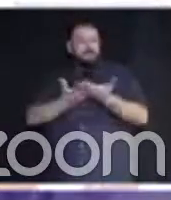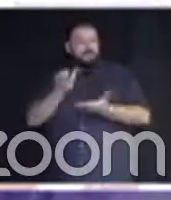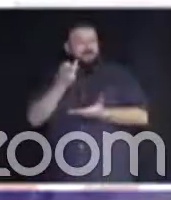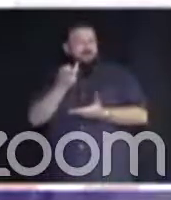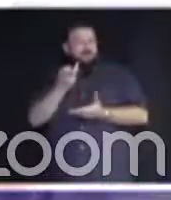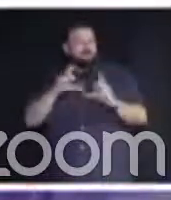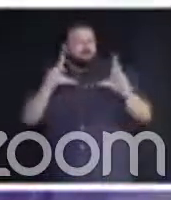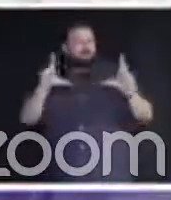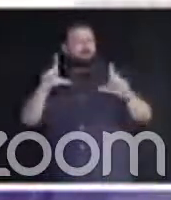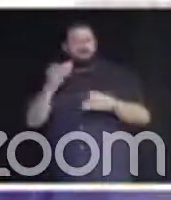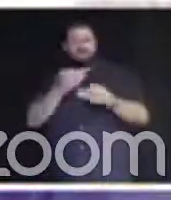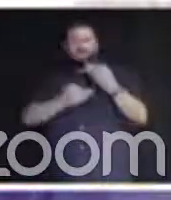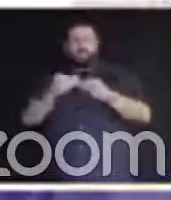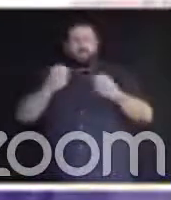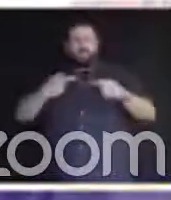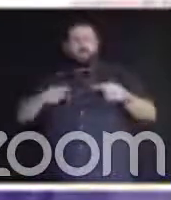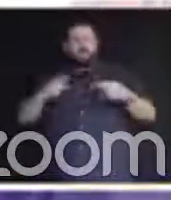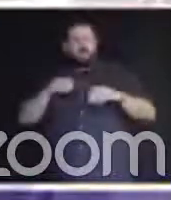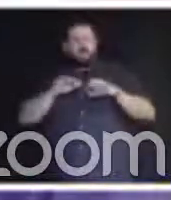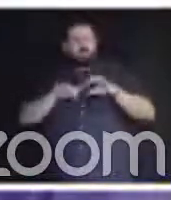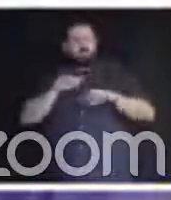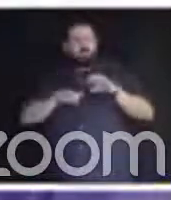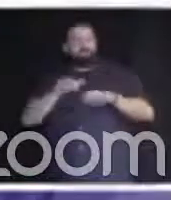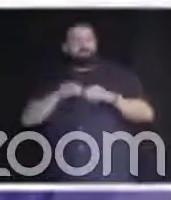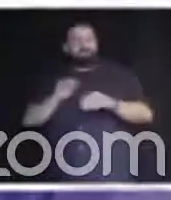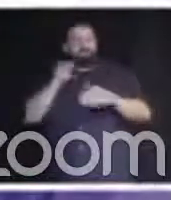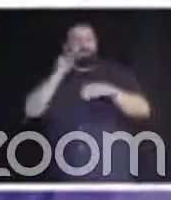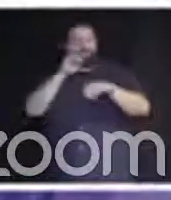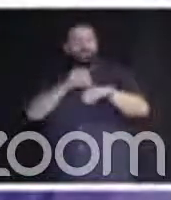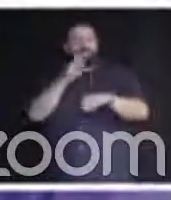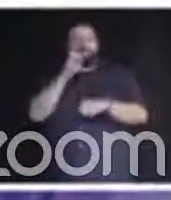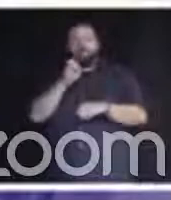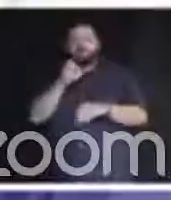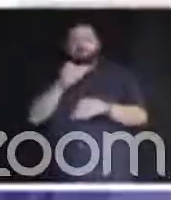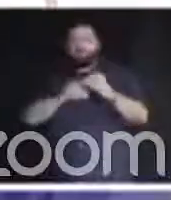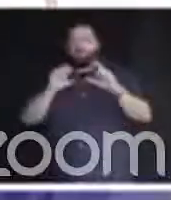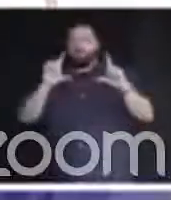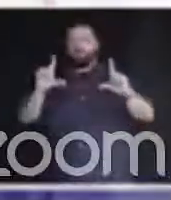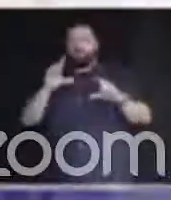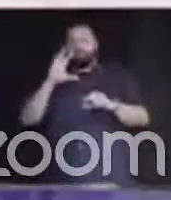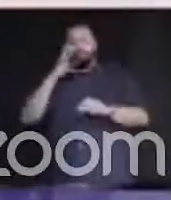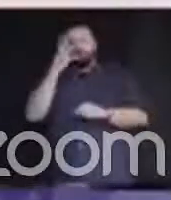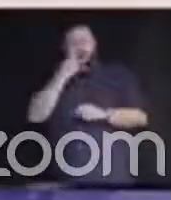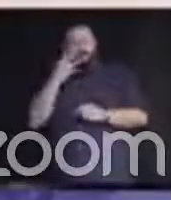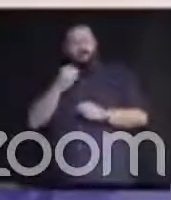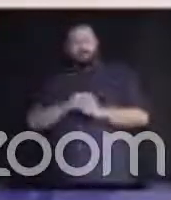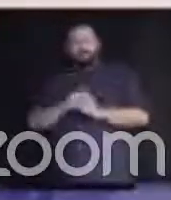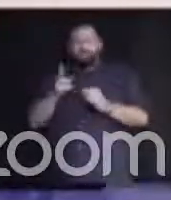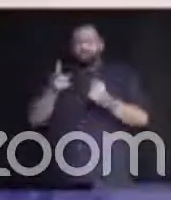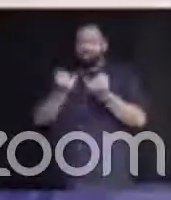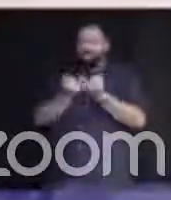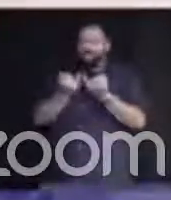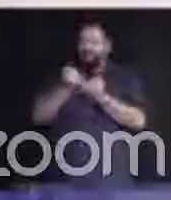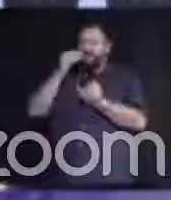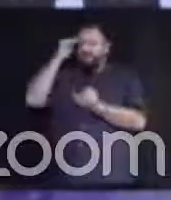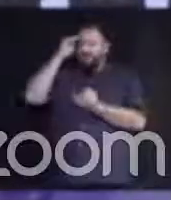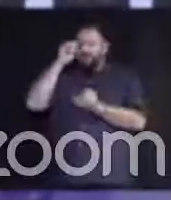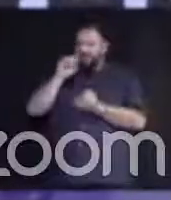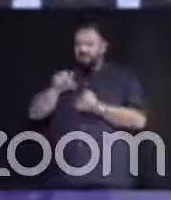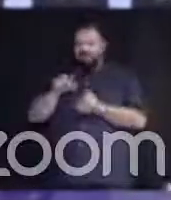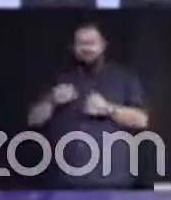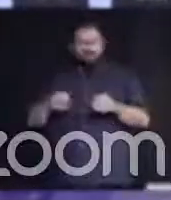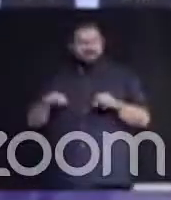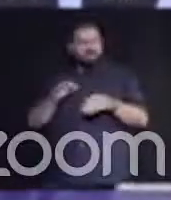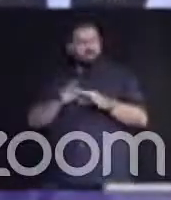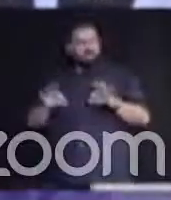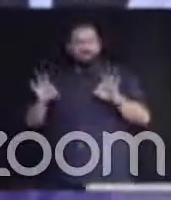lo que también la gente está viendo a través de las... Me imagino que ustedes están pensando lo mismo, ¿no? Entonces, muy